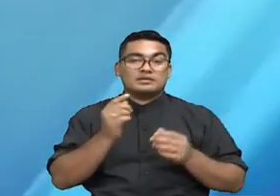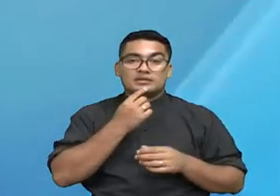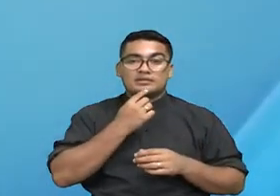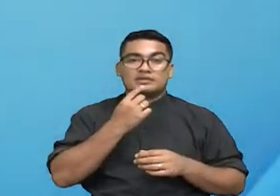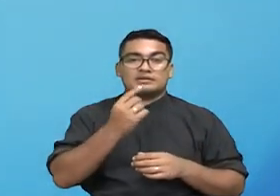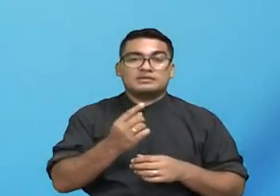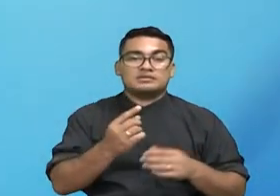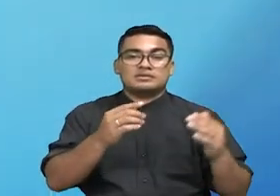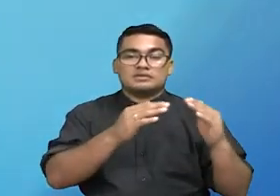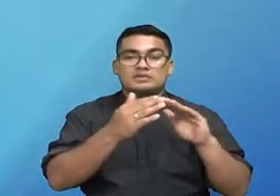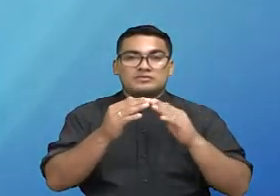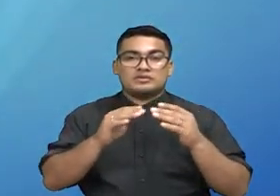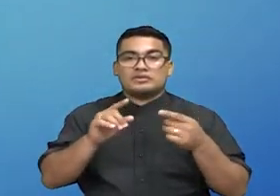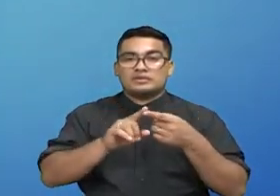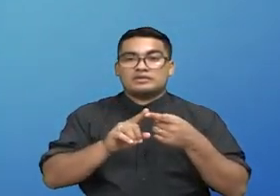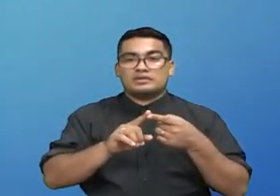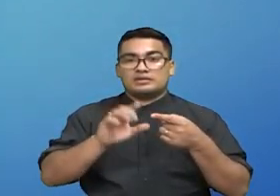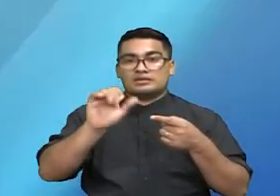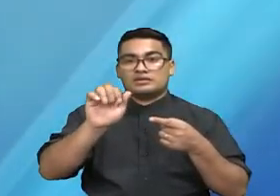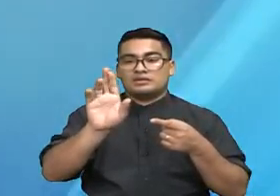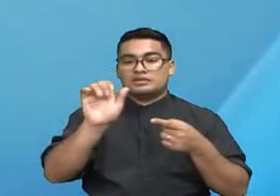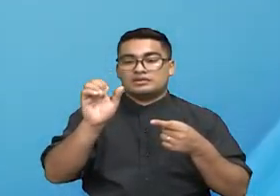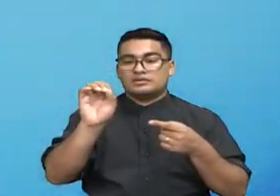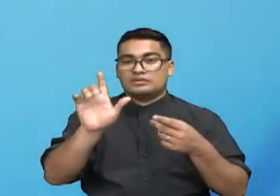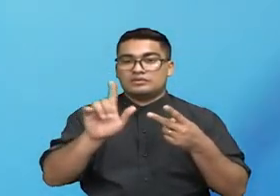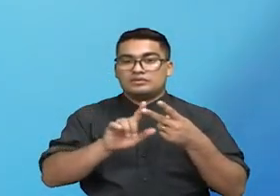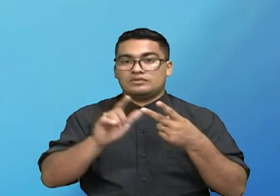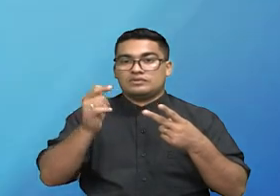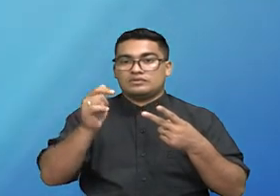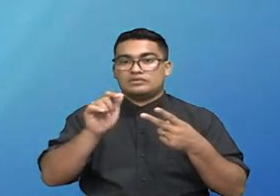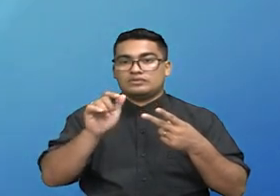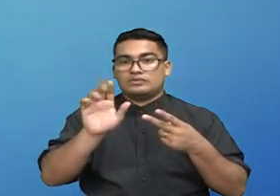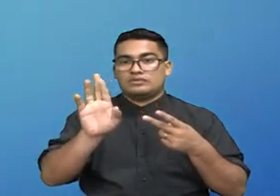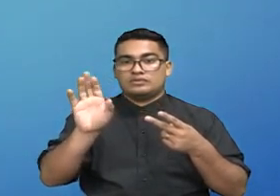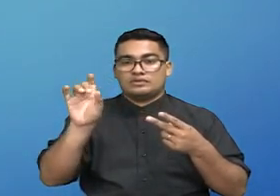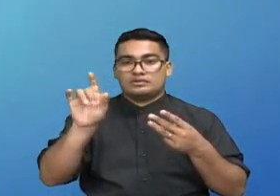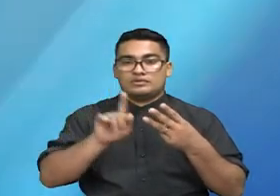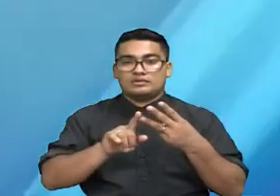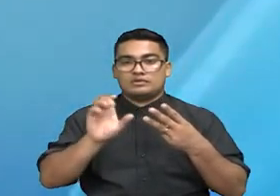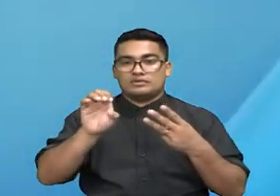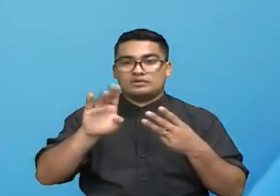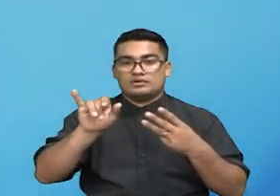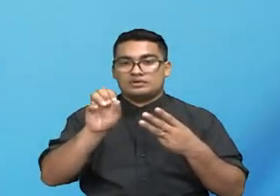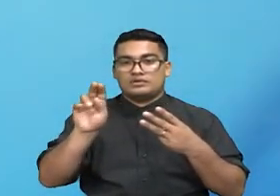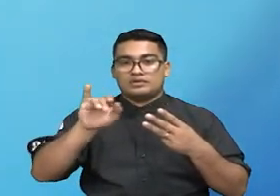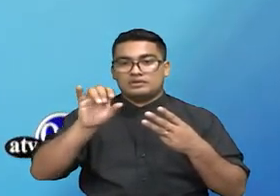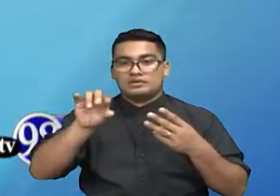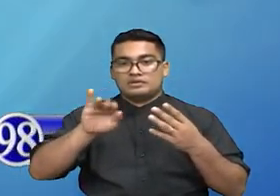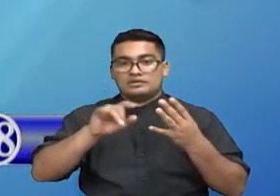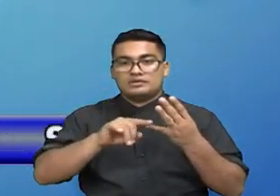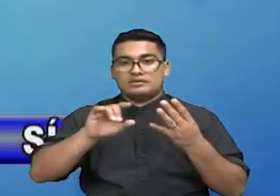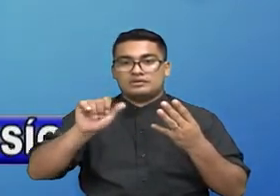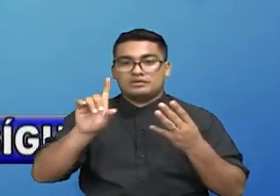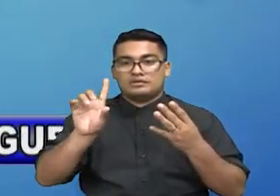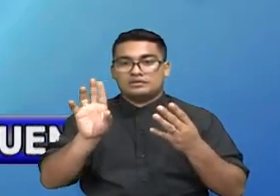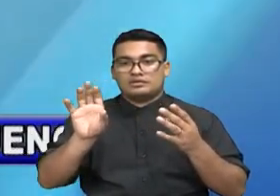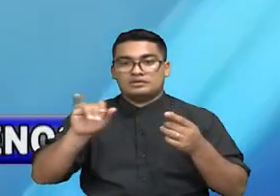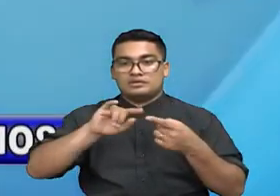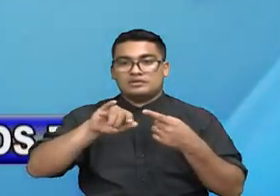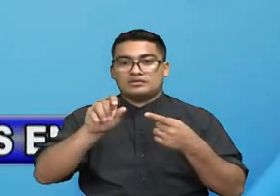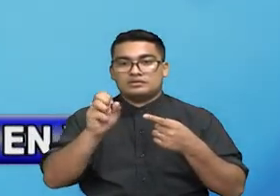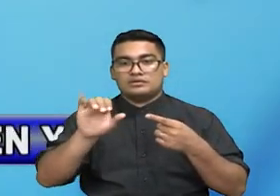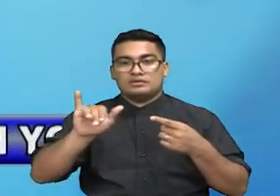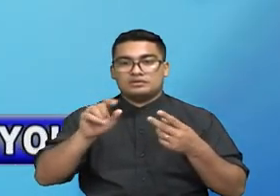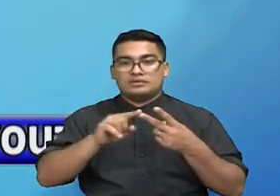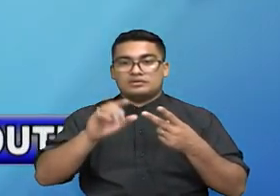son comunidades en Terrabón, El Caracol, La Barranca, Cuajiniquil, Monte Grande, La Danta, San Andrés, Las Joyas y Los